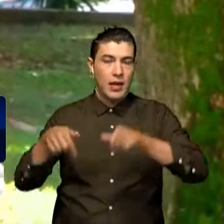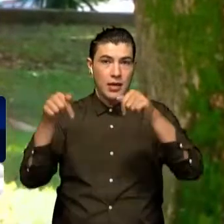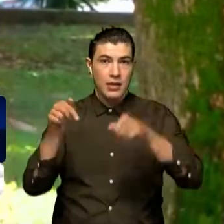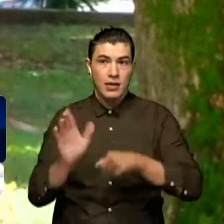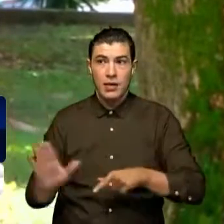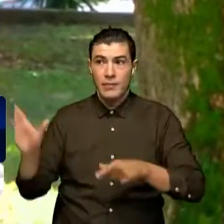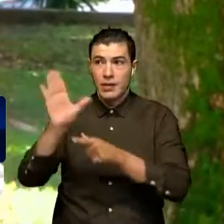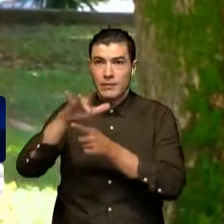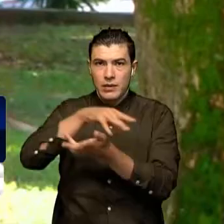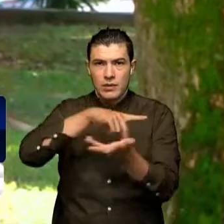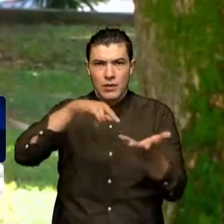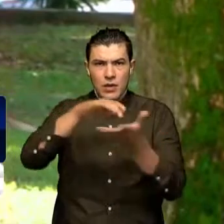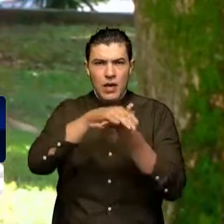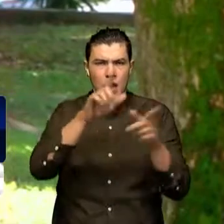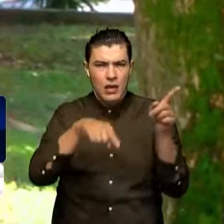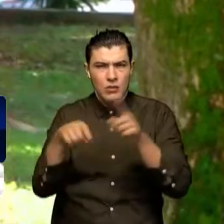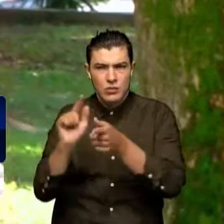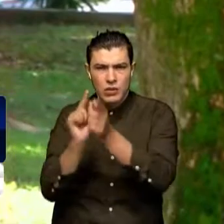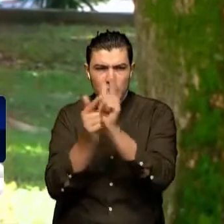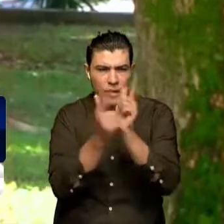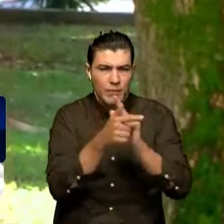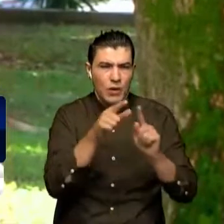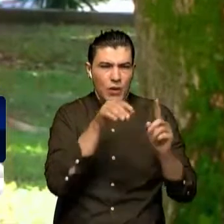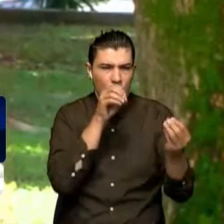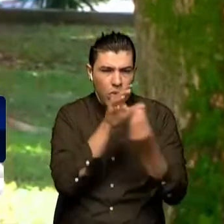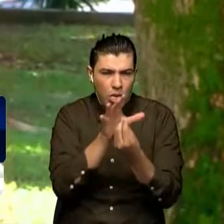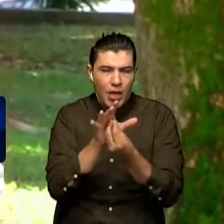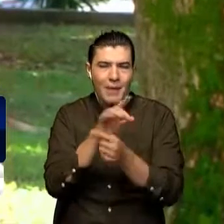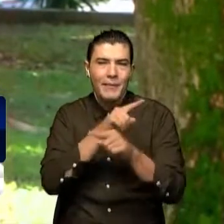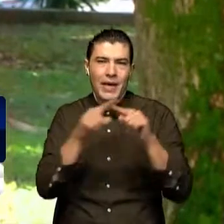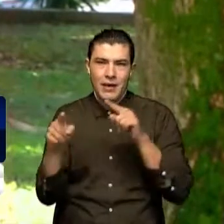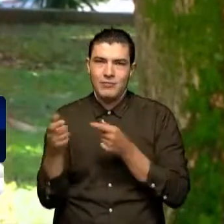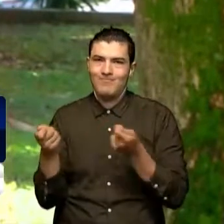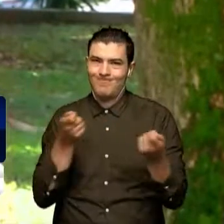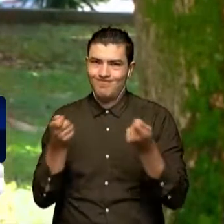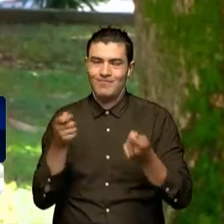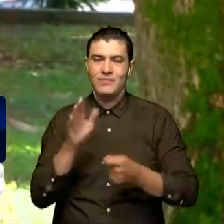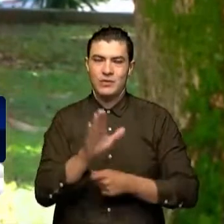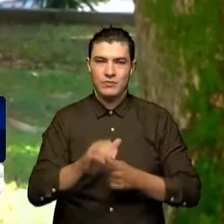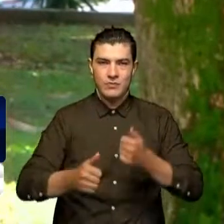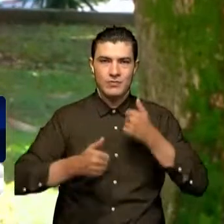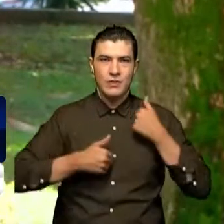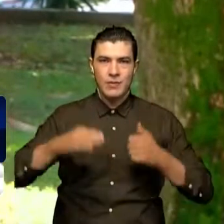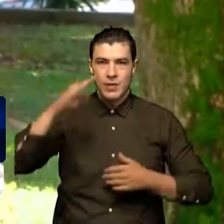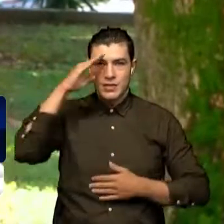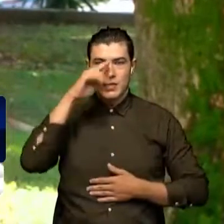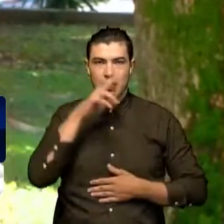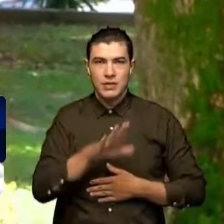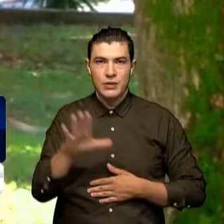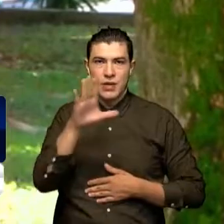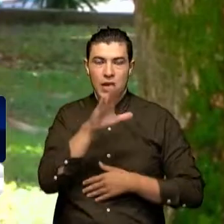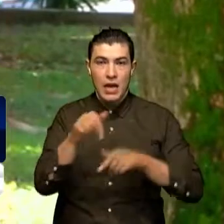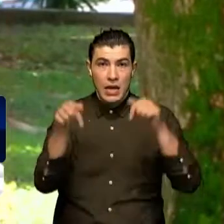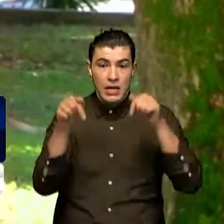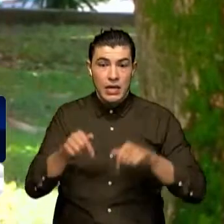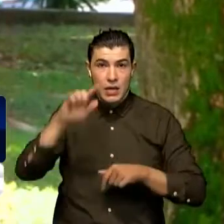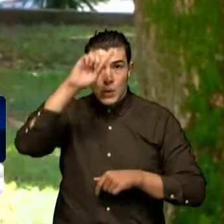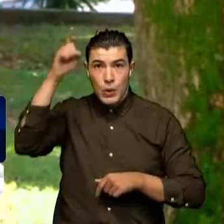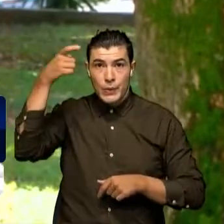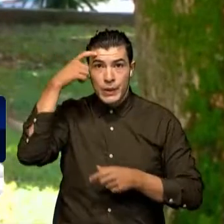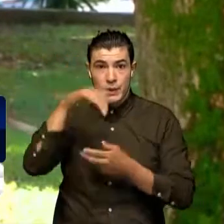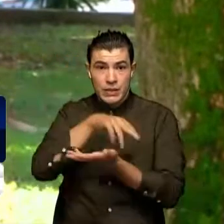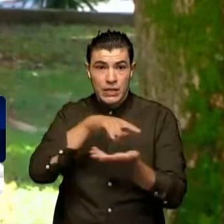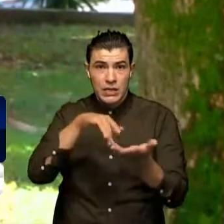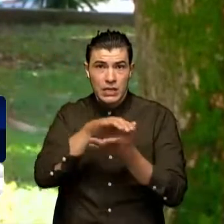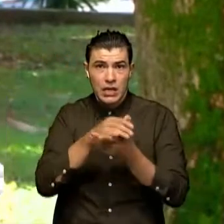departamento de santander con algunas alteraciones de orden público pero controladas por parte de las autoridades según el gobernador del departamento no se va a ceder